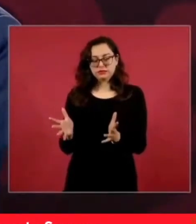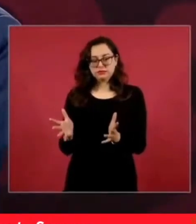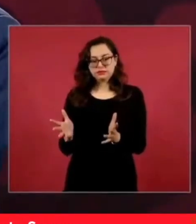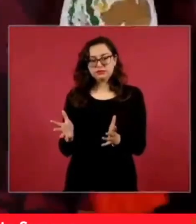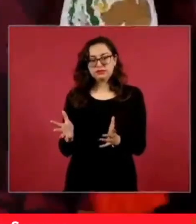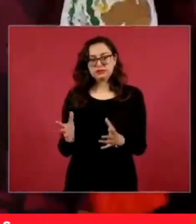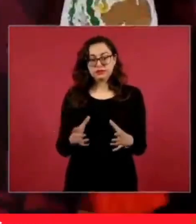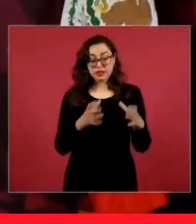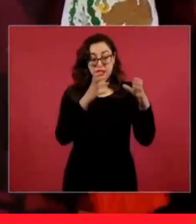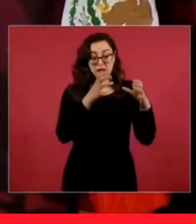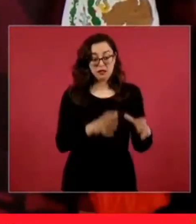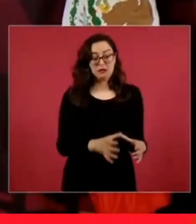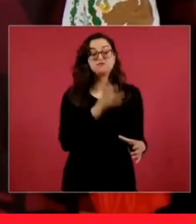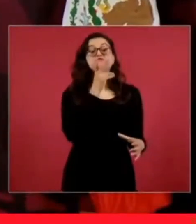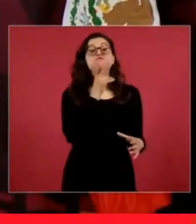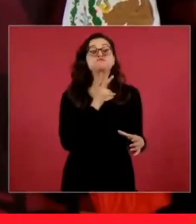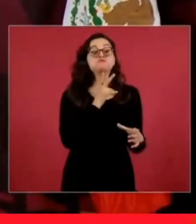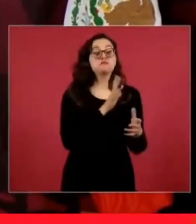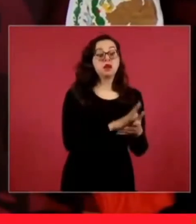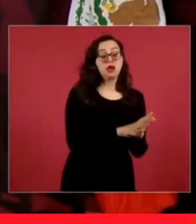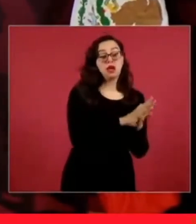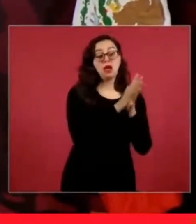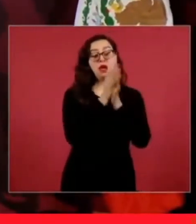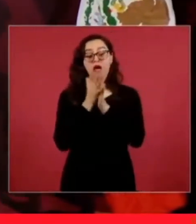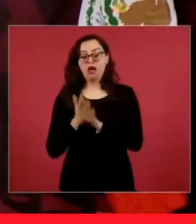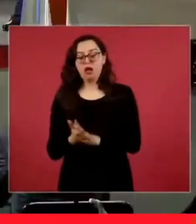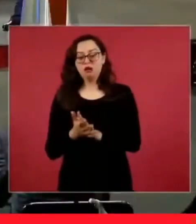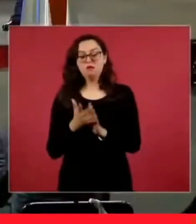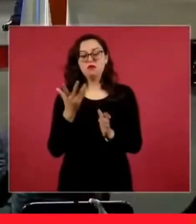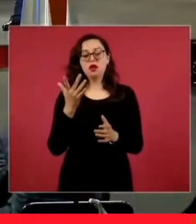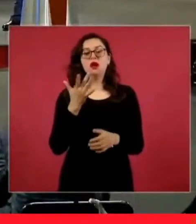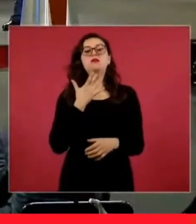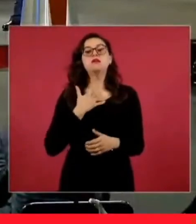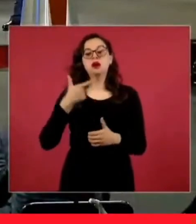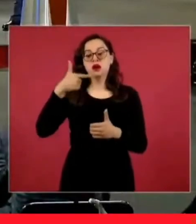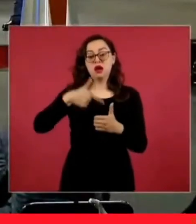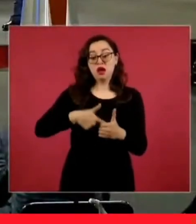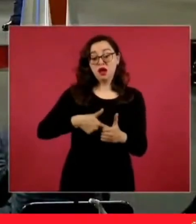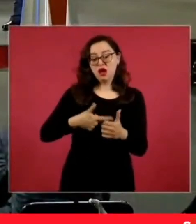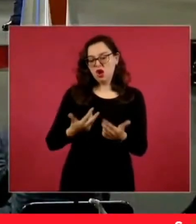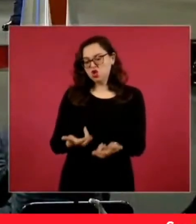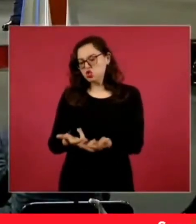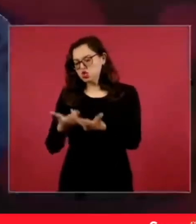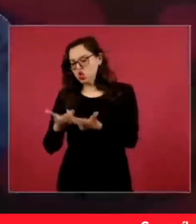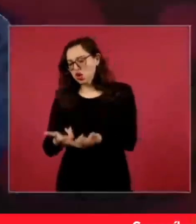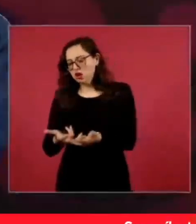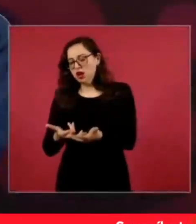al crudo, al petróleo y contaminar menos.